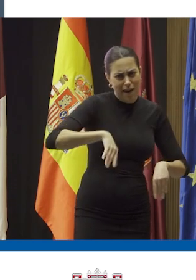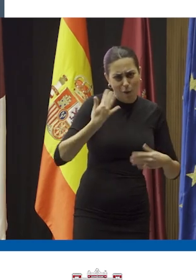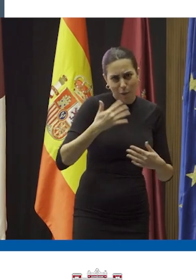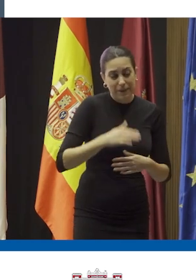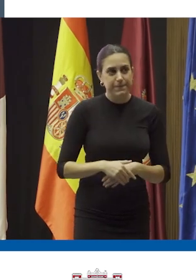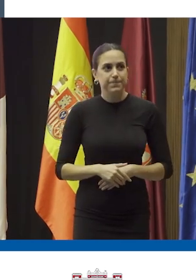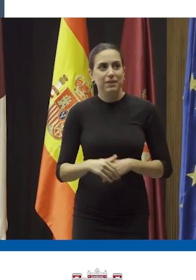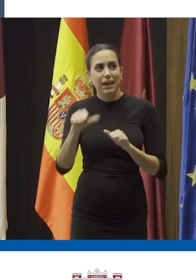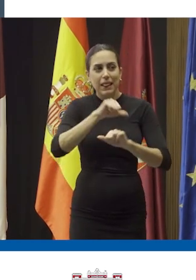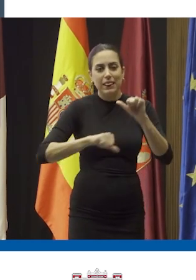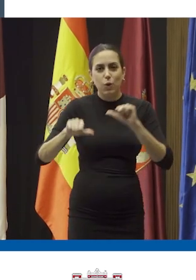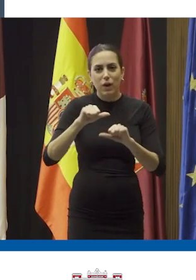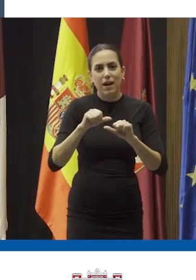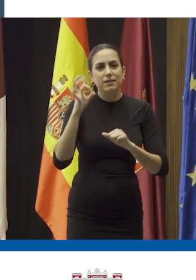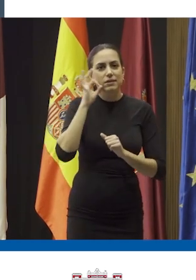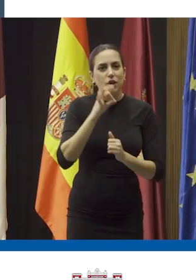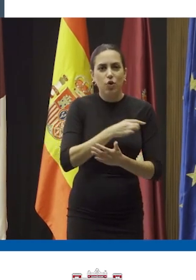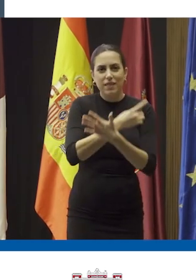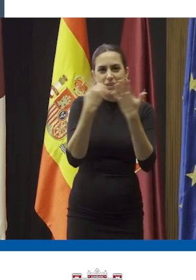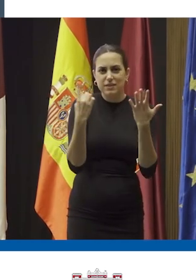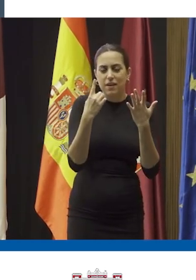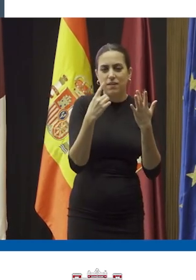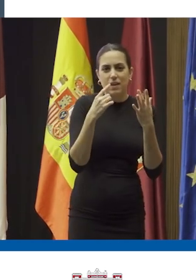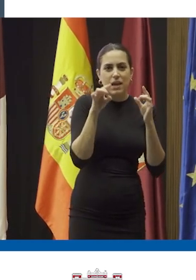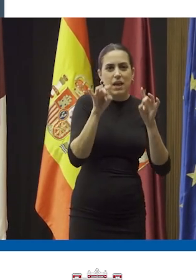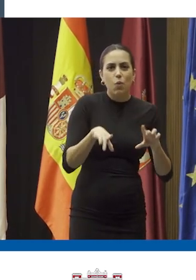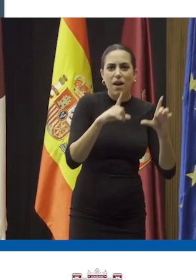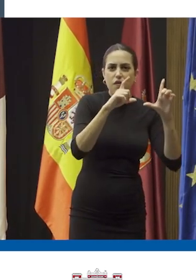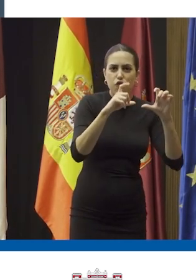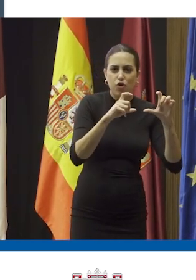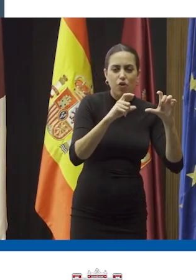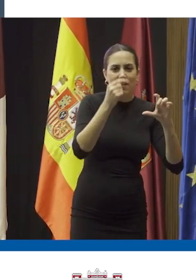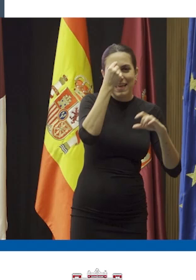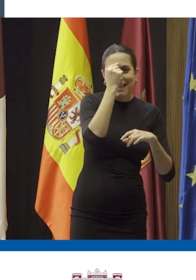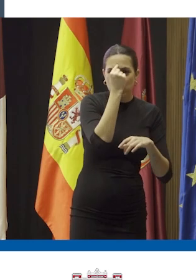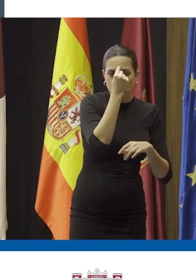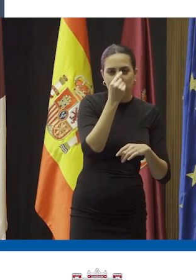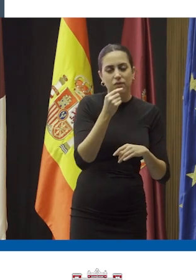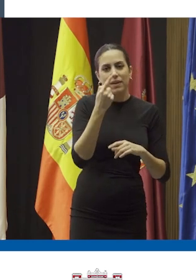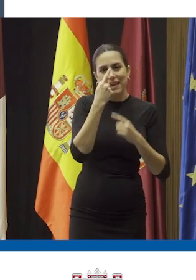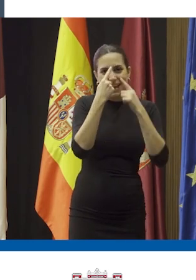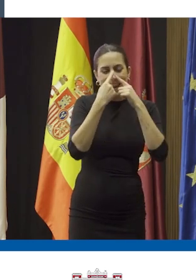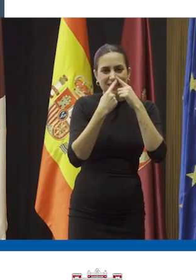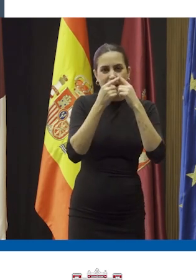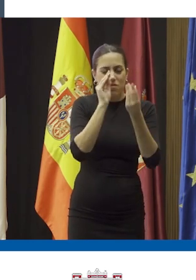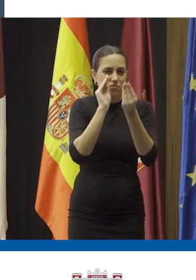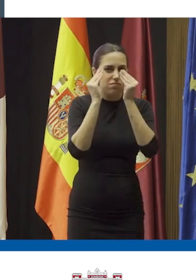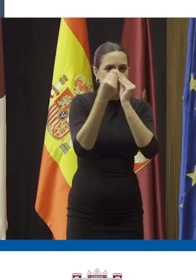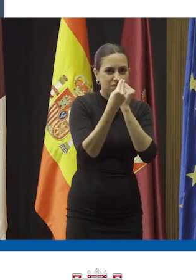16. ¿Ven la foto que les puse al principio con la cirugía hindú? La reconstrucción nasal, la